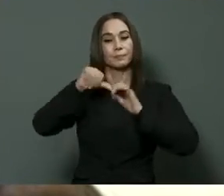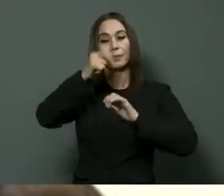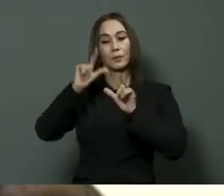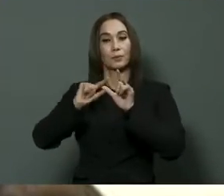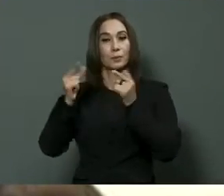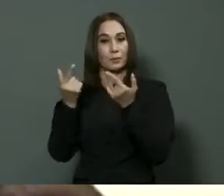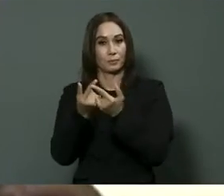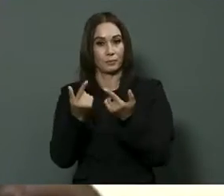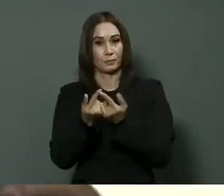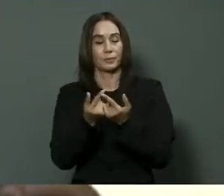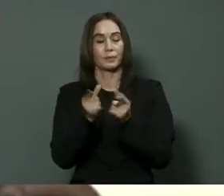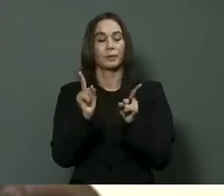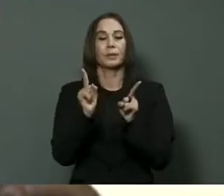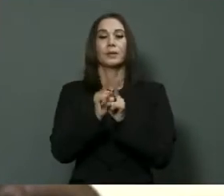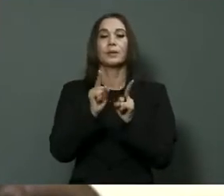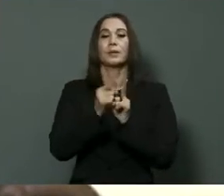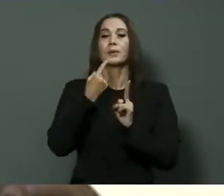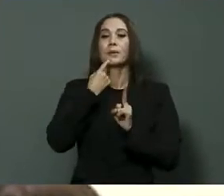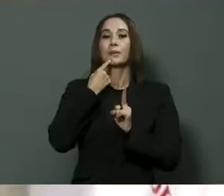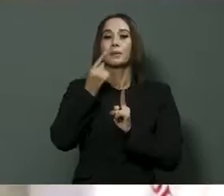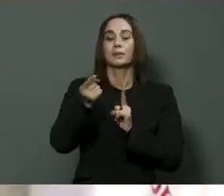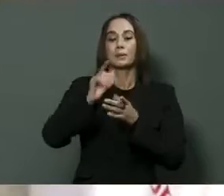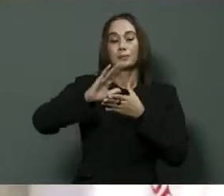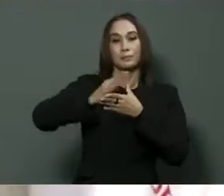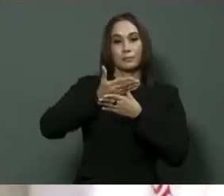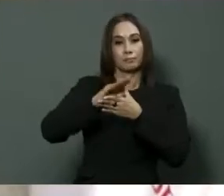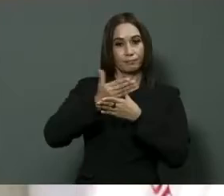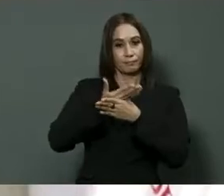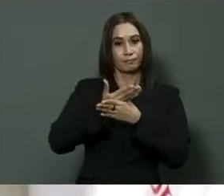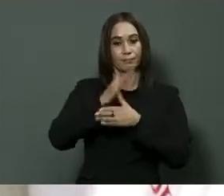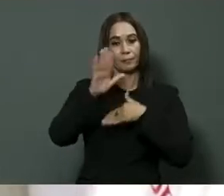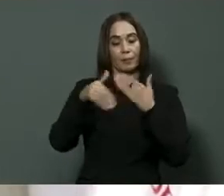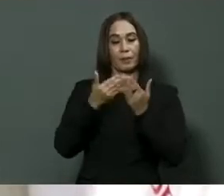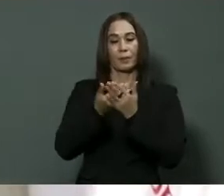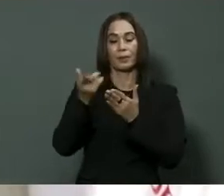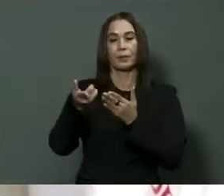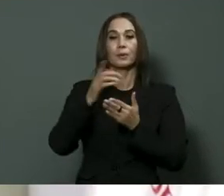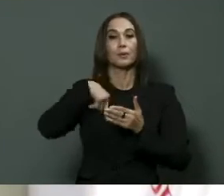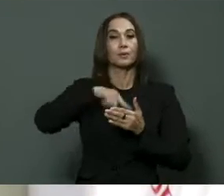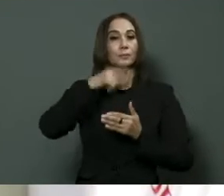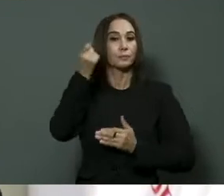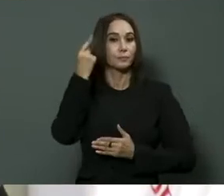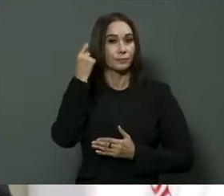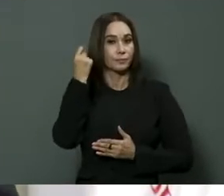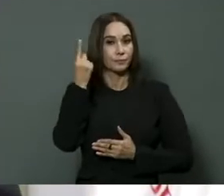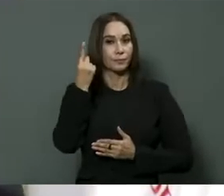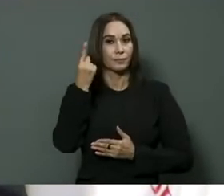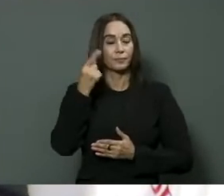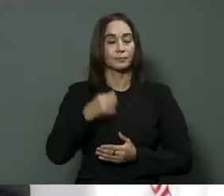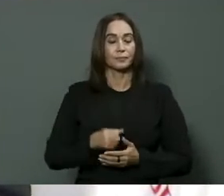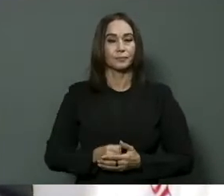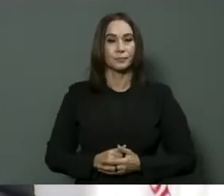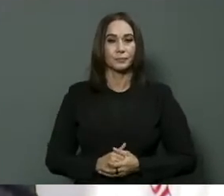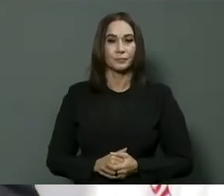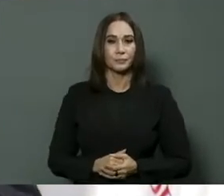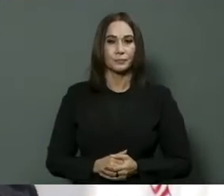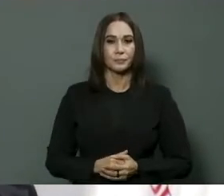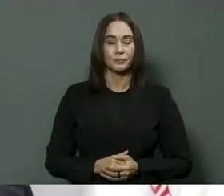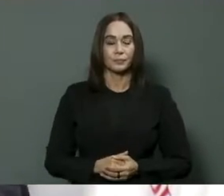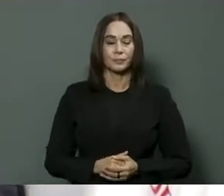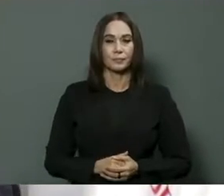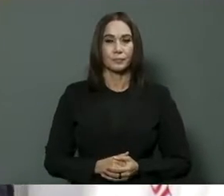actores y dándole la debida participación, porque entendemos que para